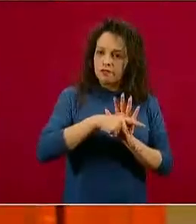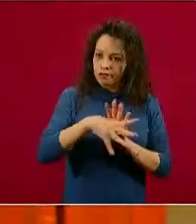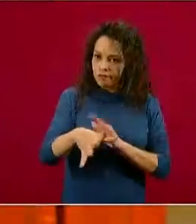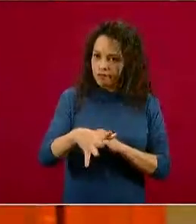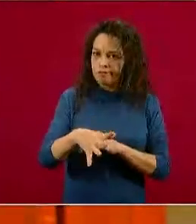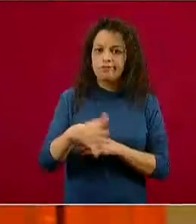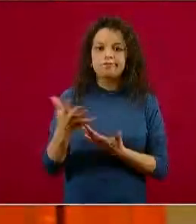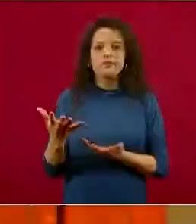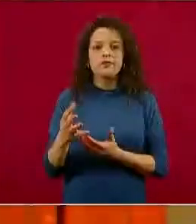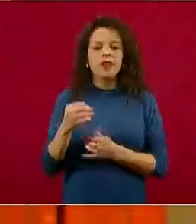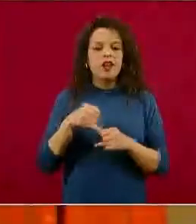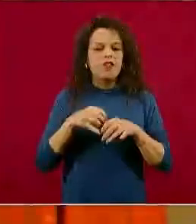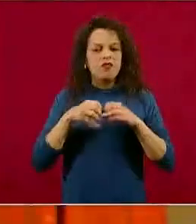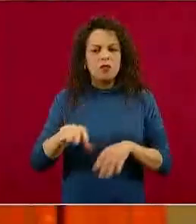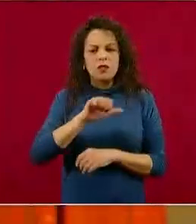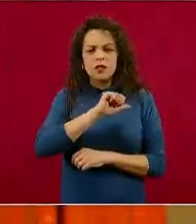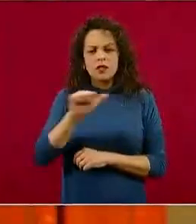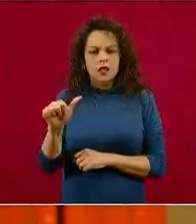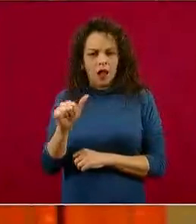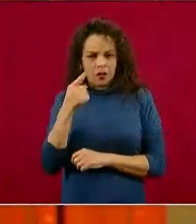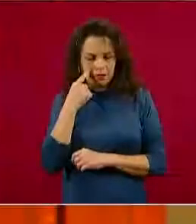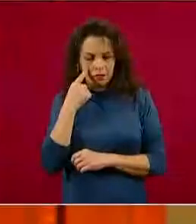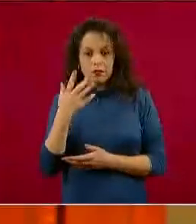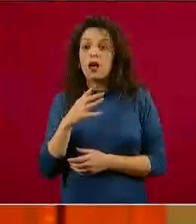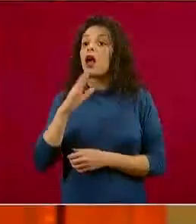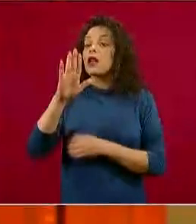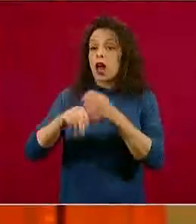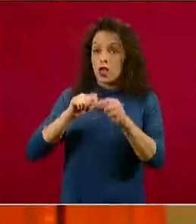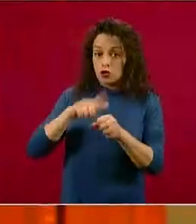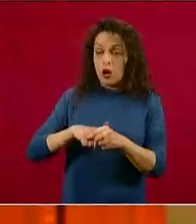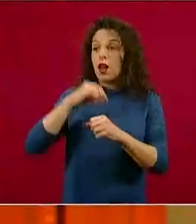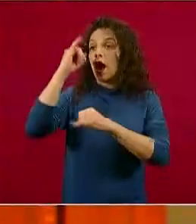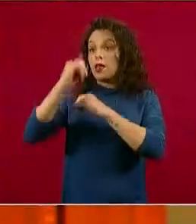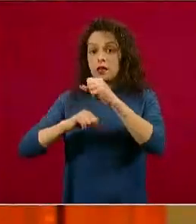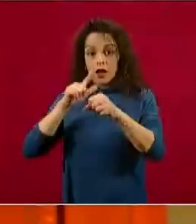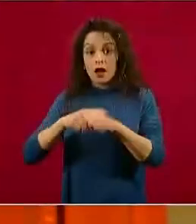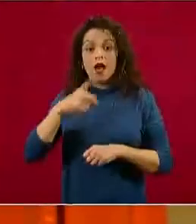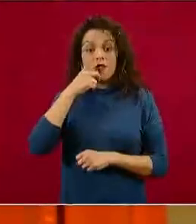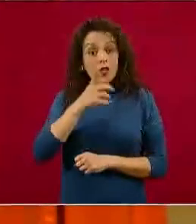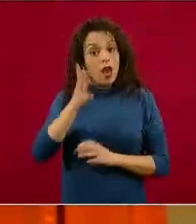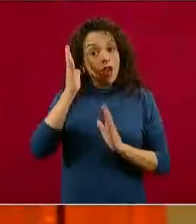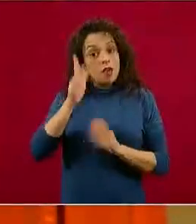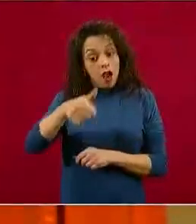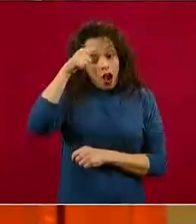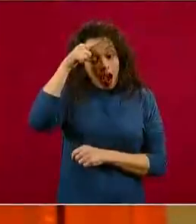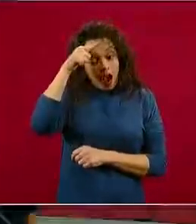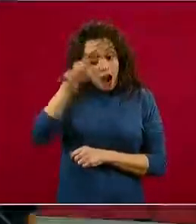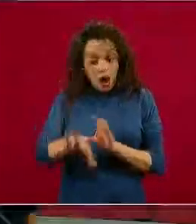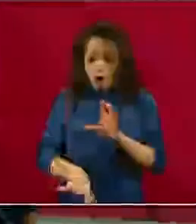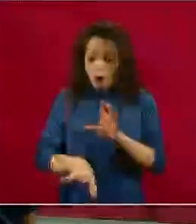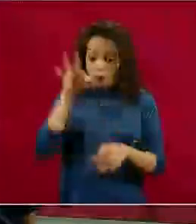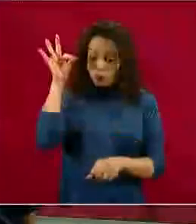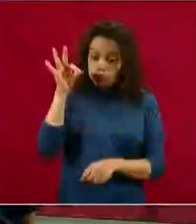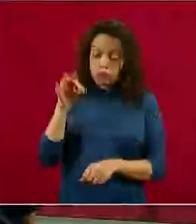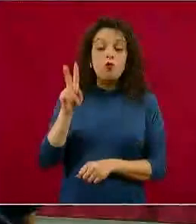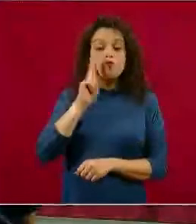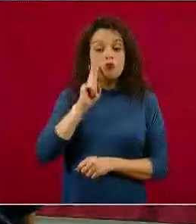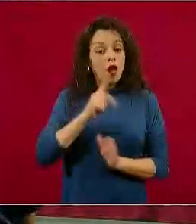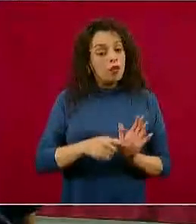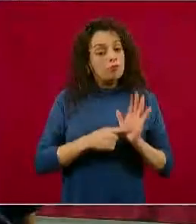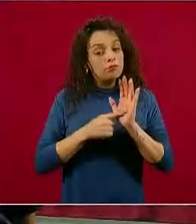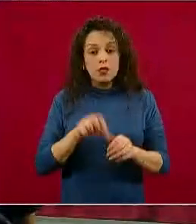e internacionales la idea de que ya se encontró una evidencia científica apropiada que apoye que alguno de